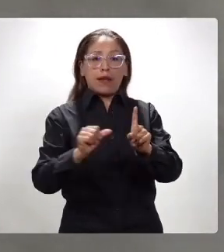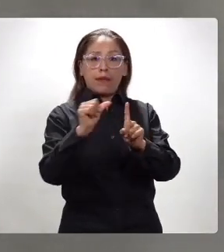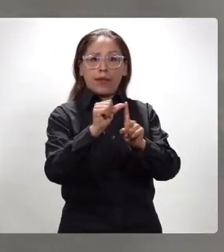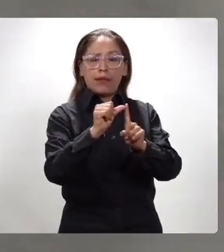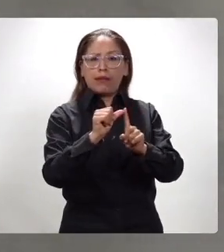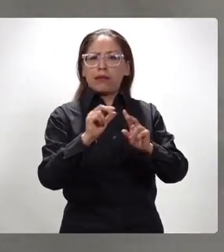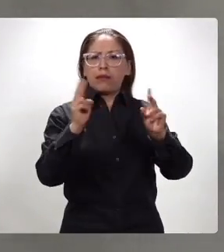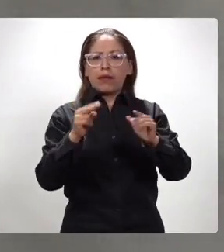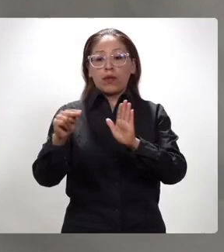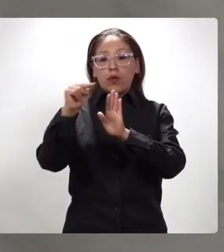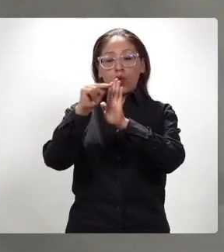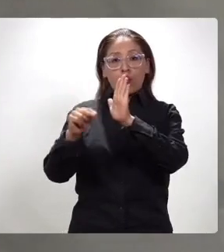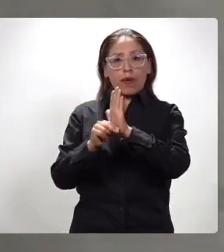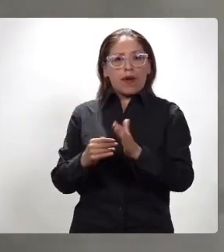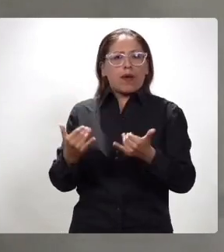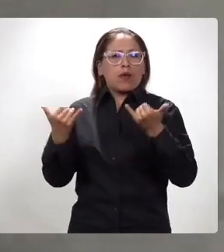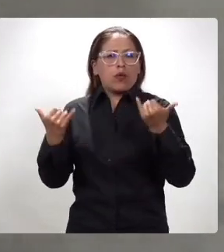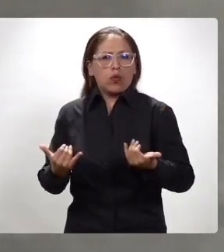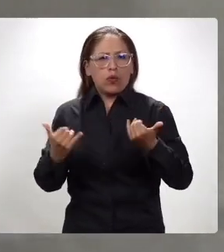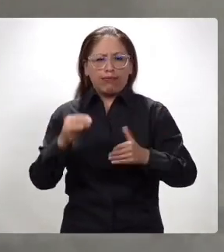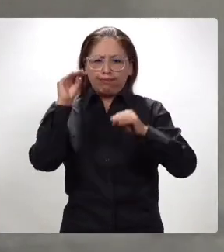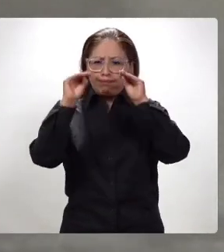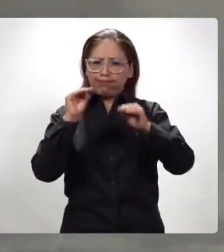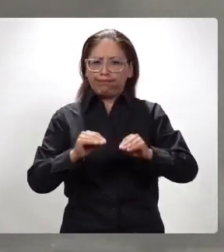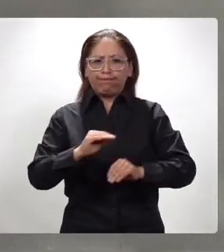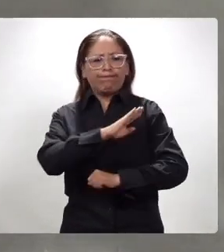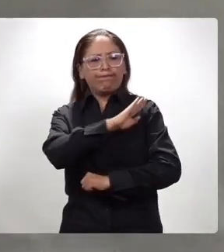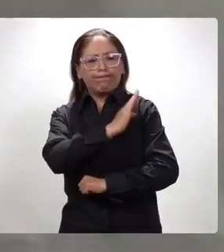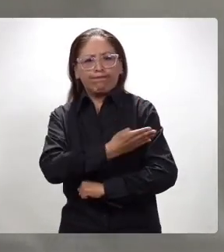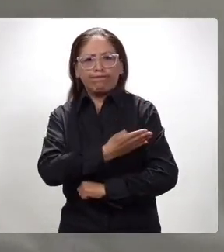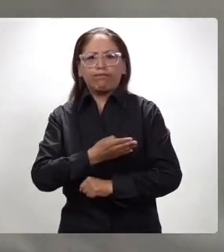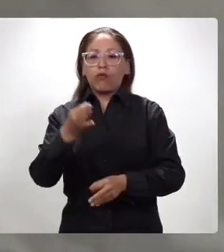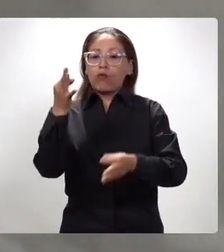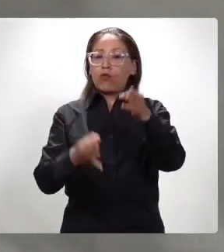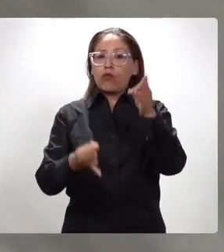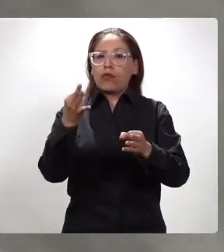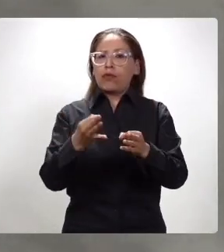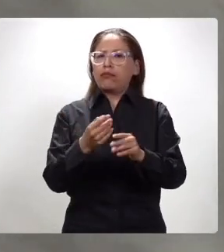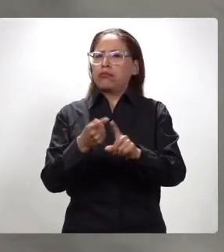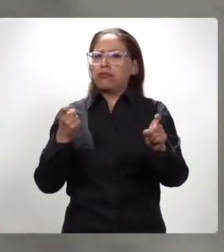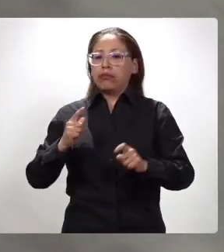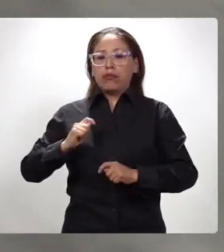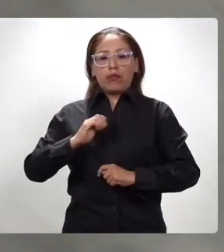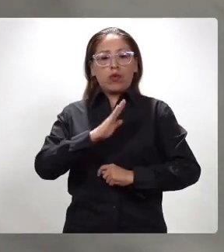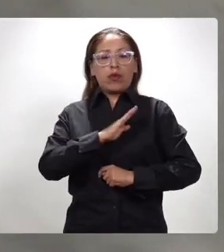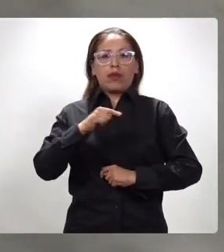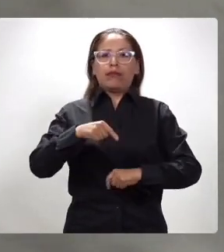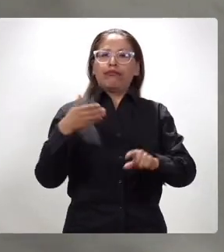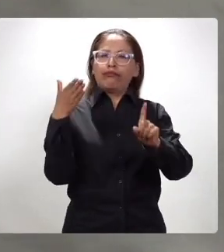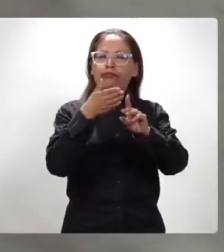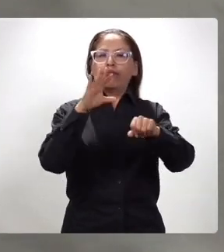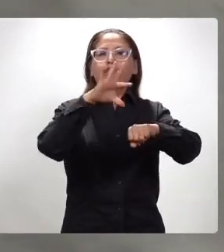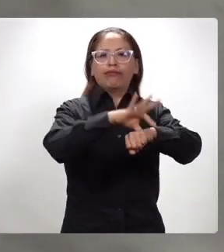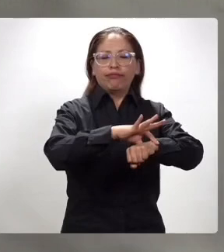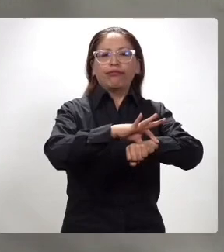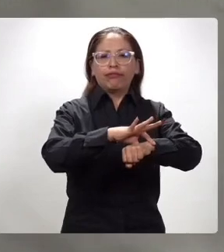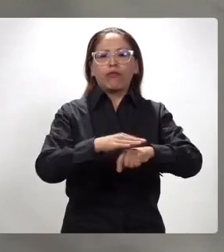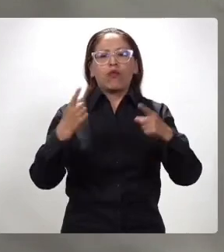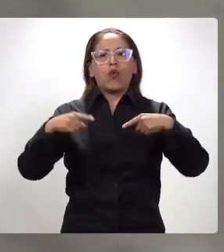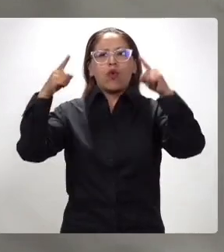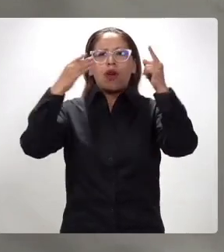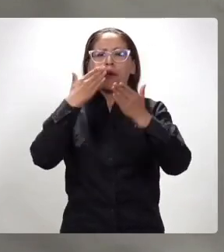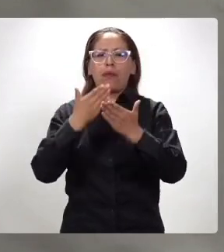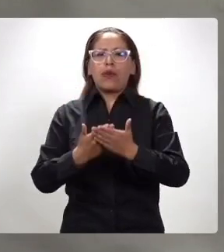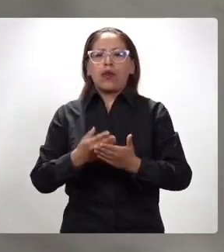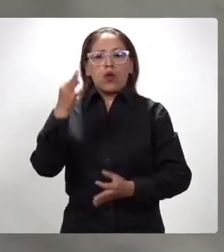ambiente mediante normativas vigentes. Fortalecer la impartición de justicia desde el Tribunal Agroambiental. Lograr